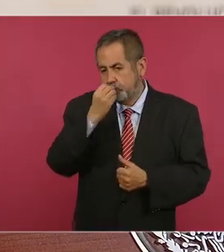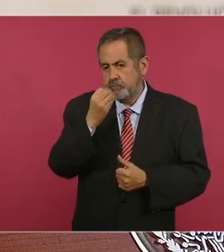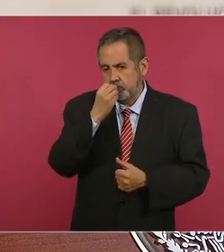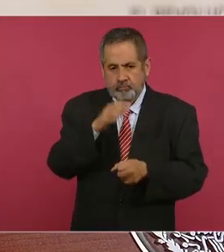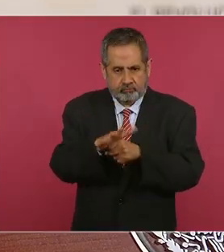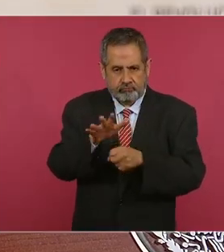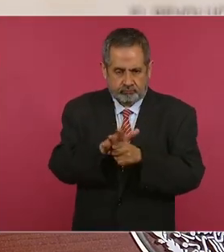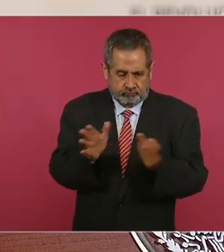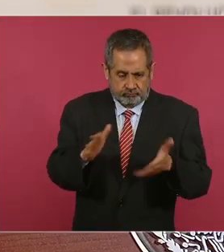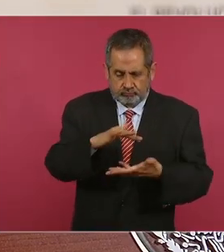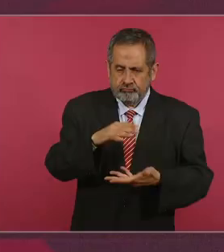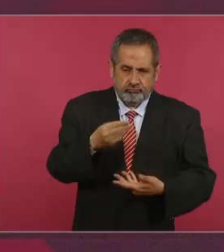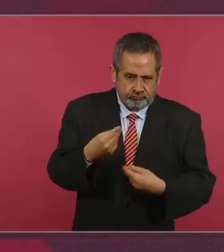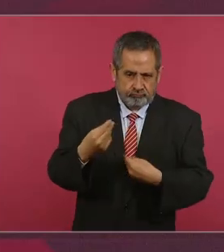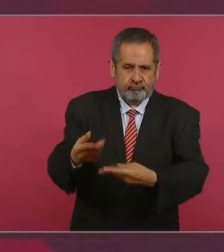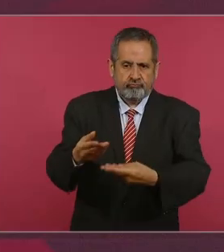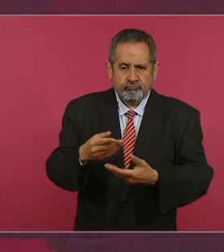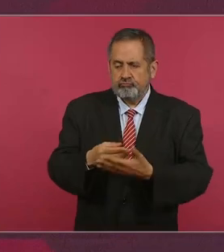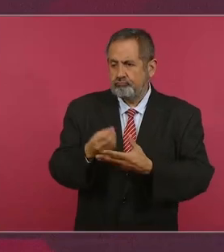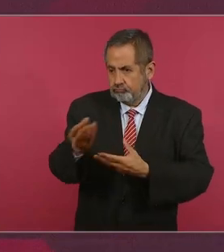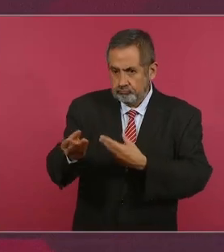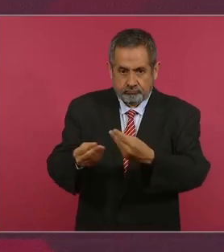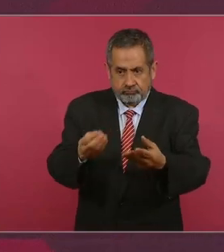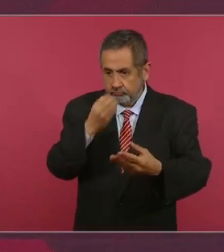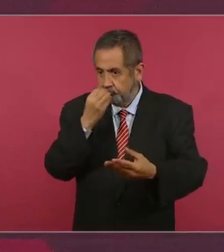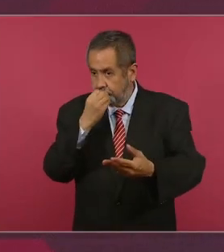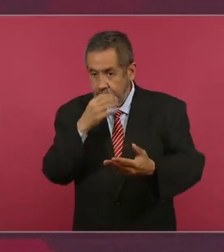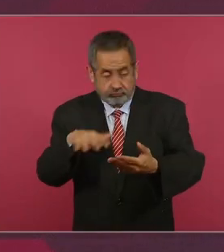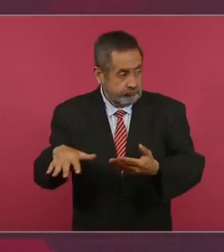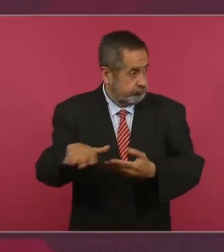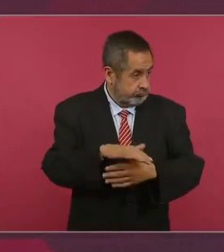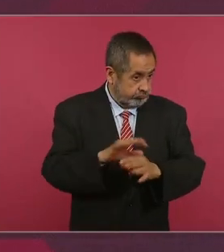alimentación, o sea, los víveres,